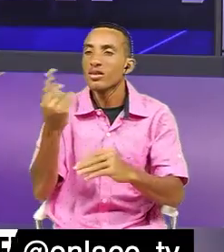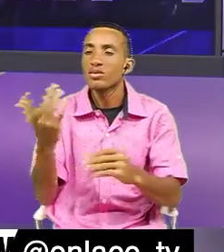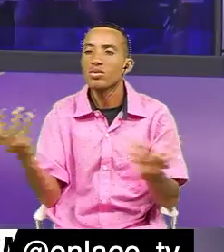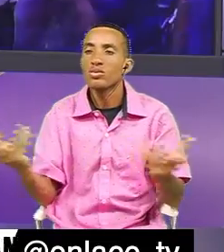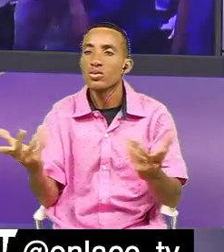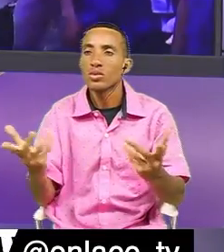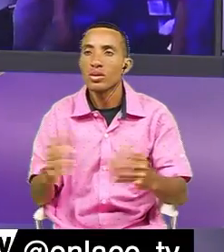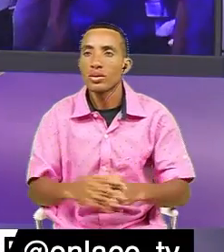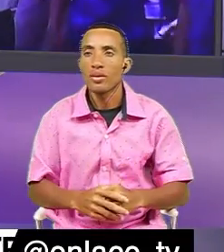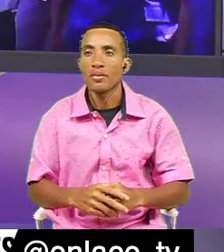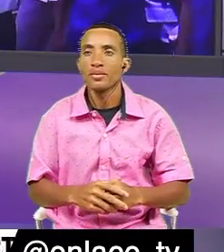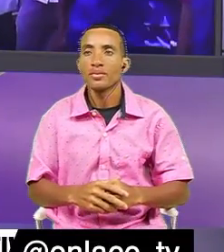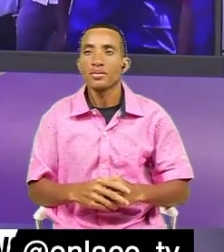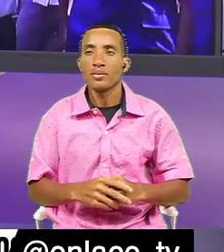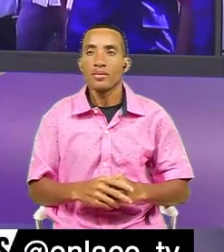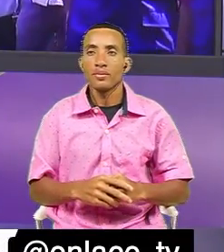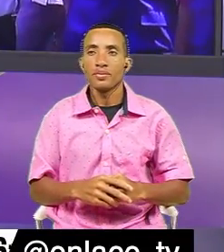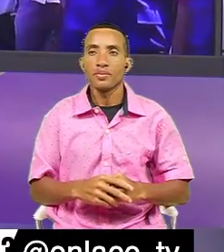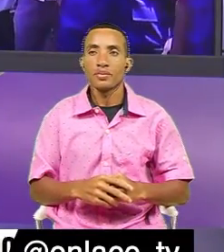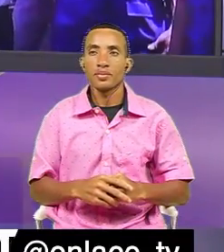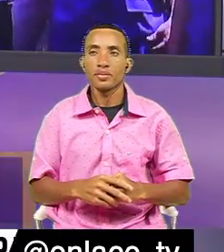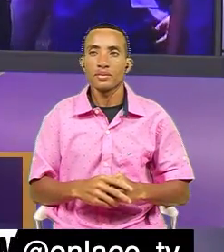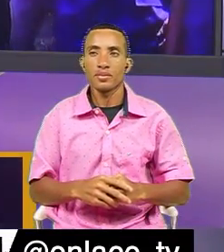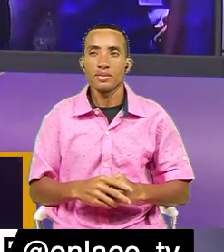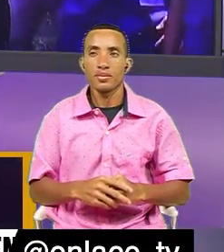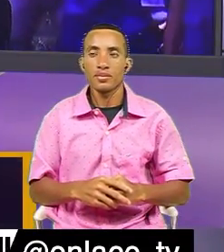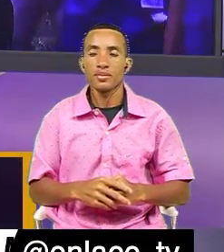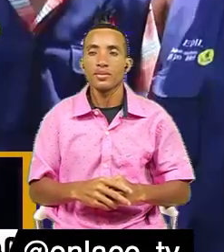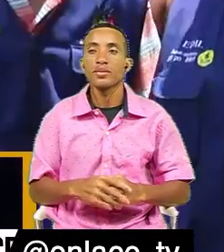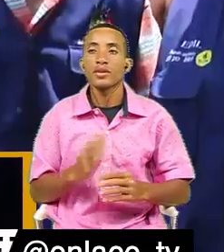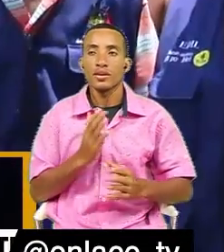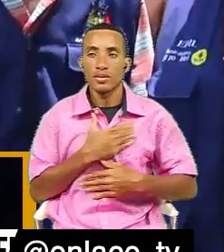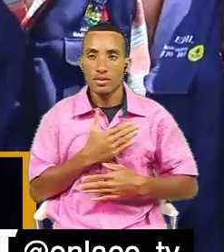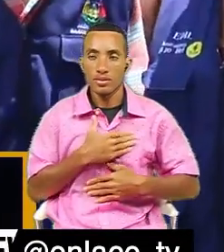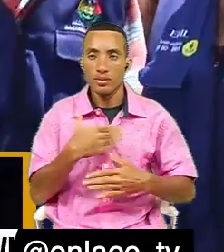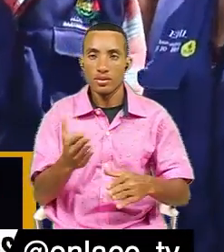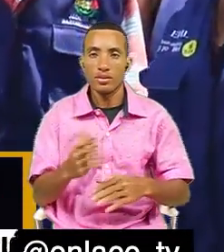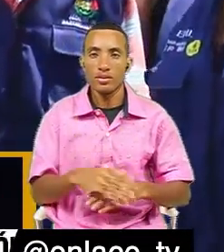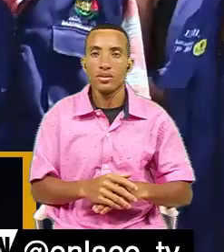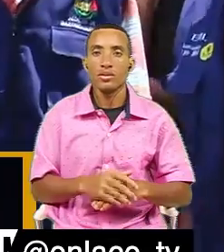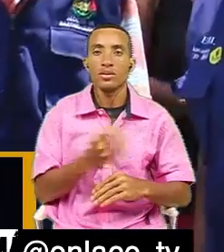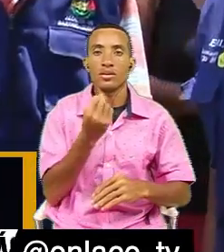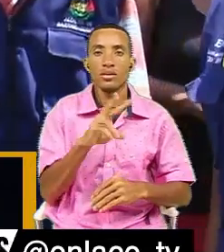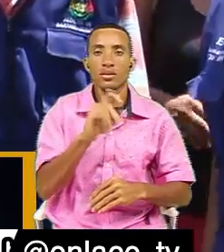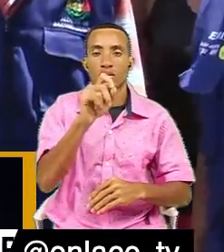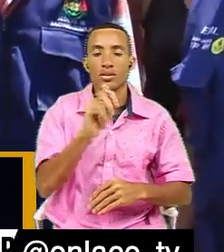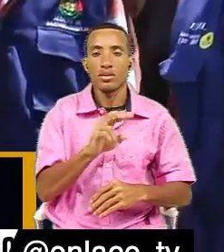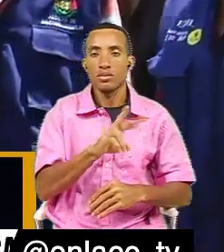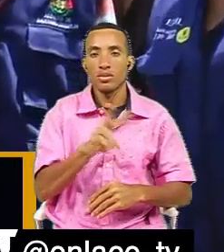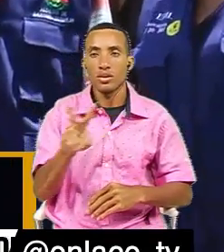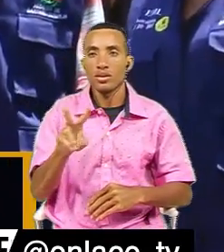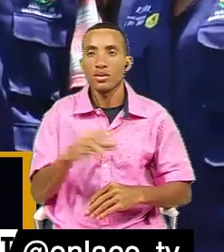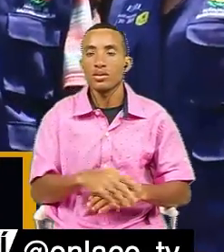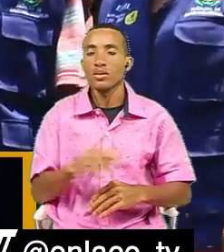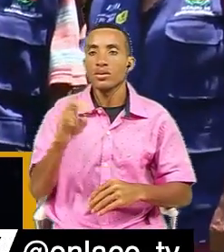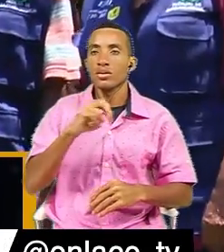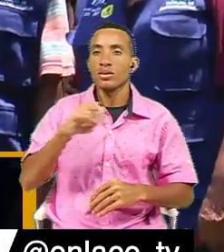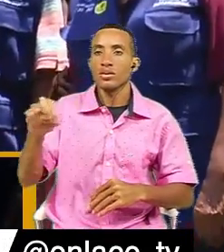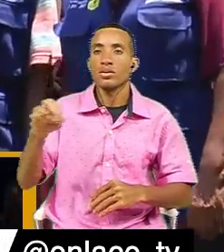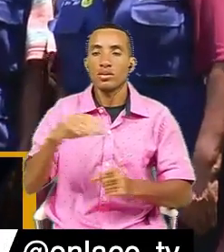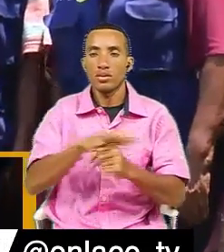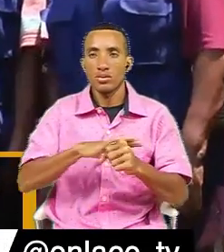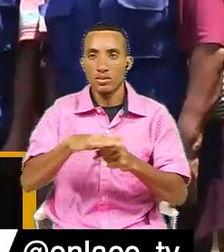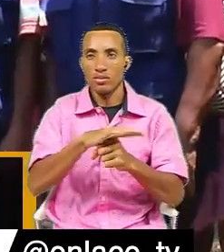Pedro, sucede esta problemática? Saludos, Janet, 12:22 minutos en directo desde el norte de la ciudad. Este es el